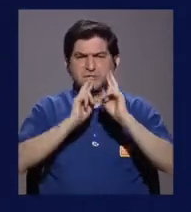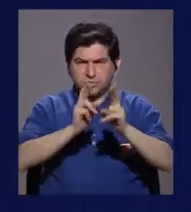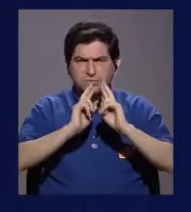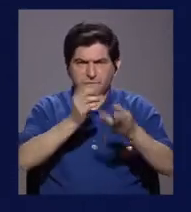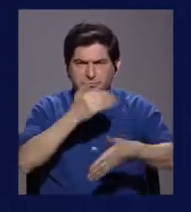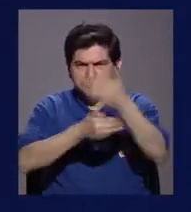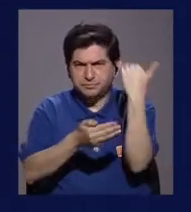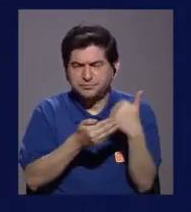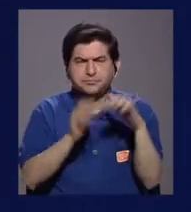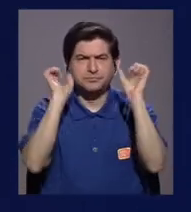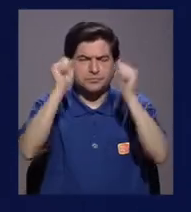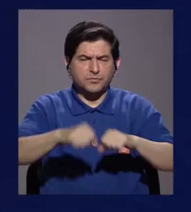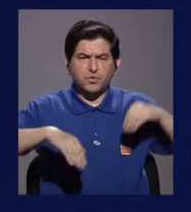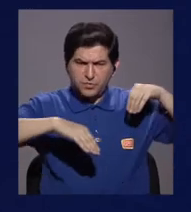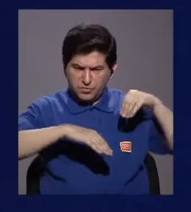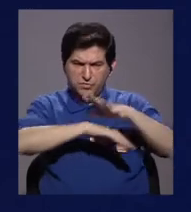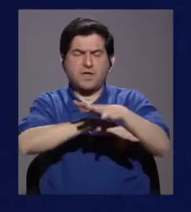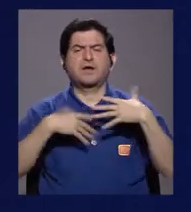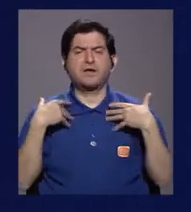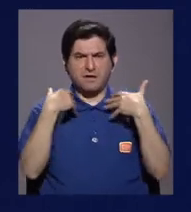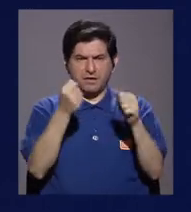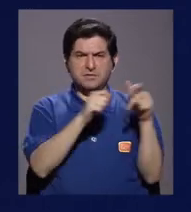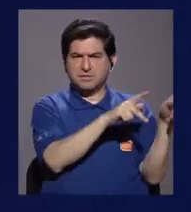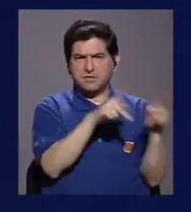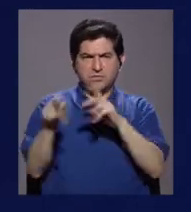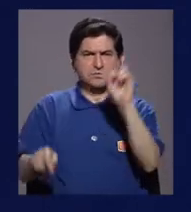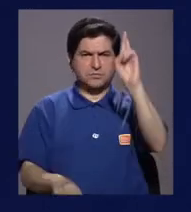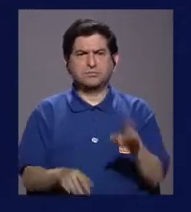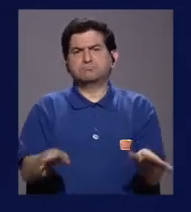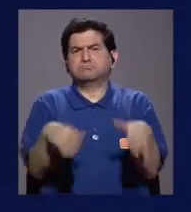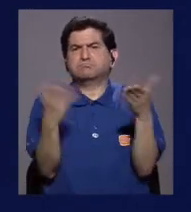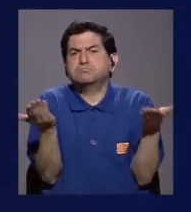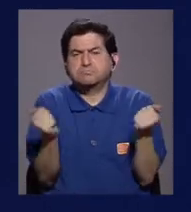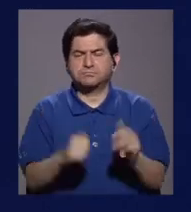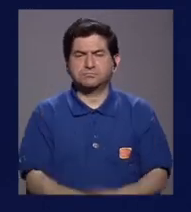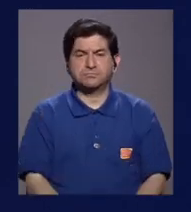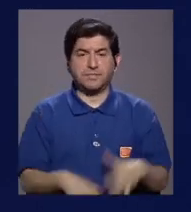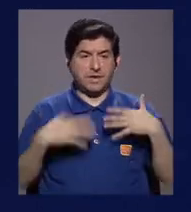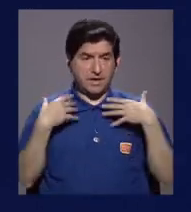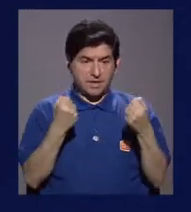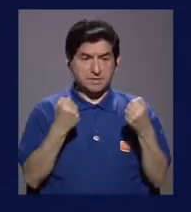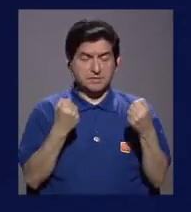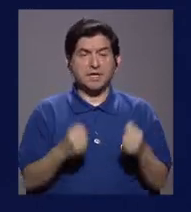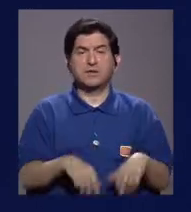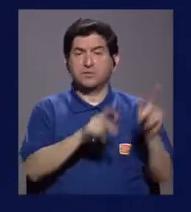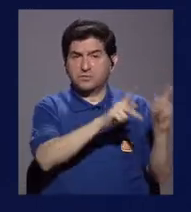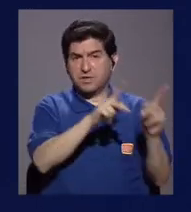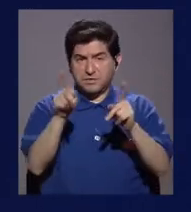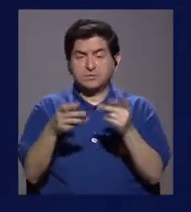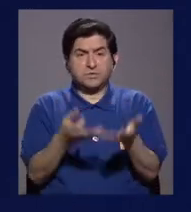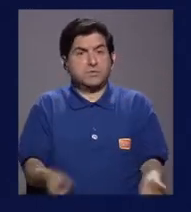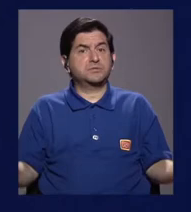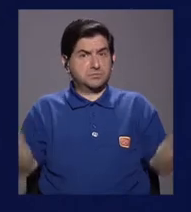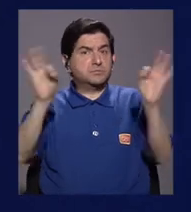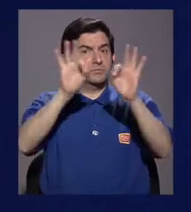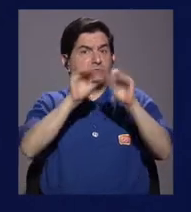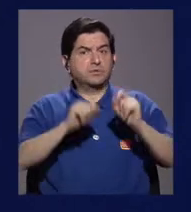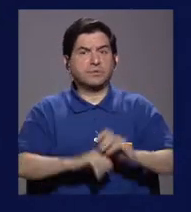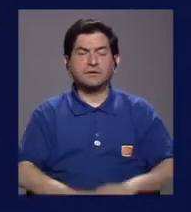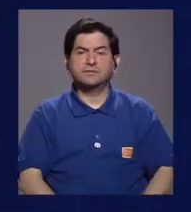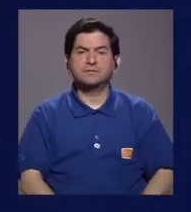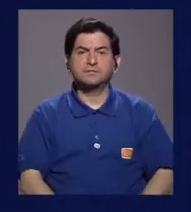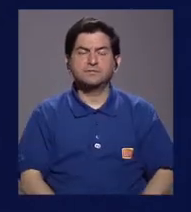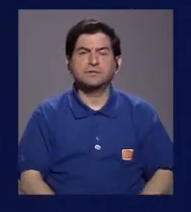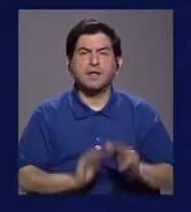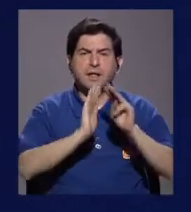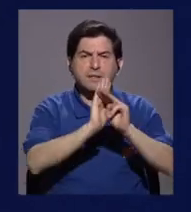desarrollando no se enfocan en una enfermedad vectorial de por sí al estudiar por ejemplo la distribución de